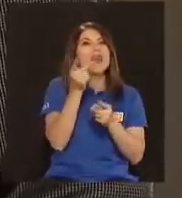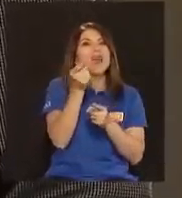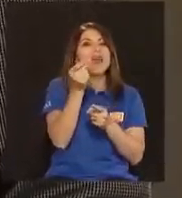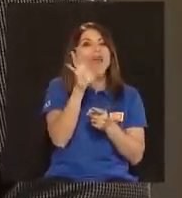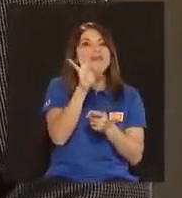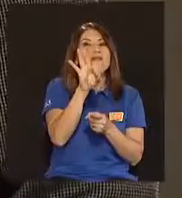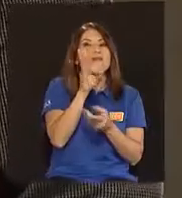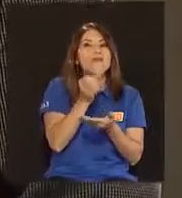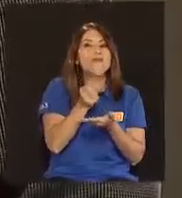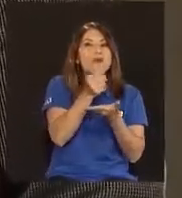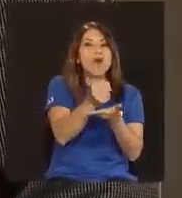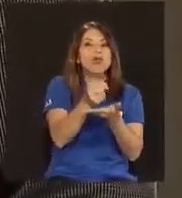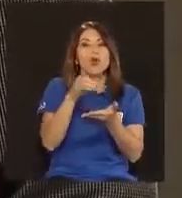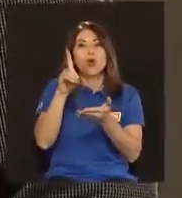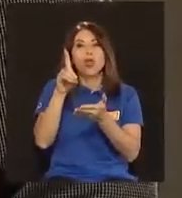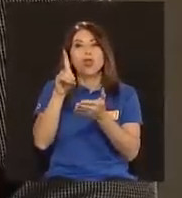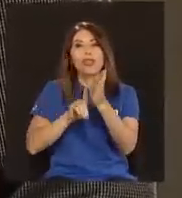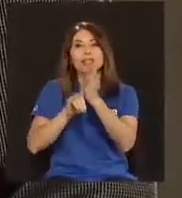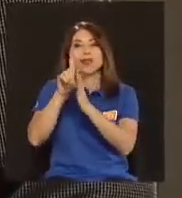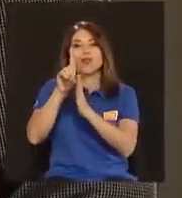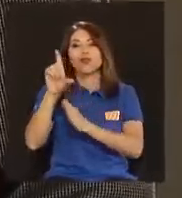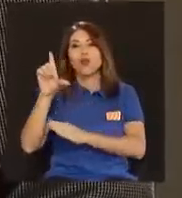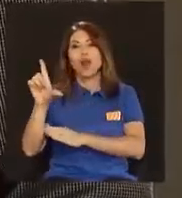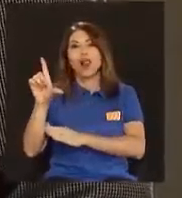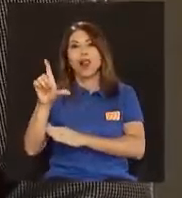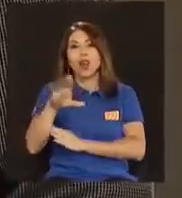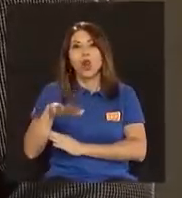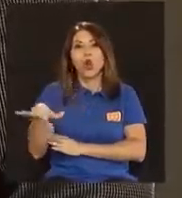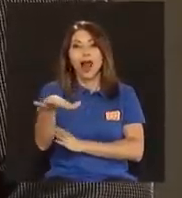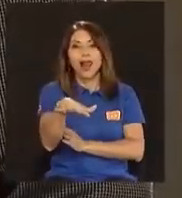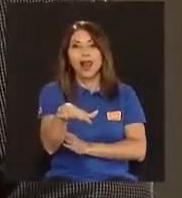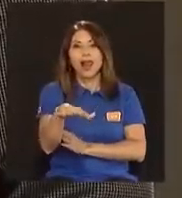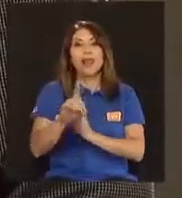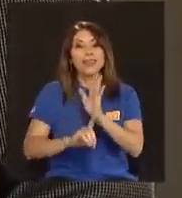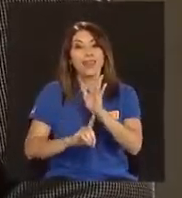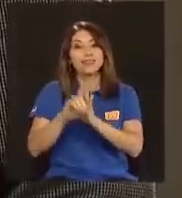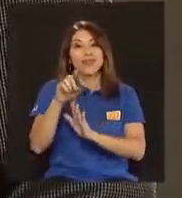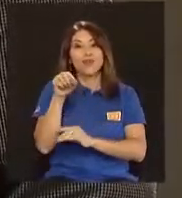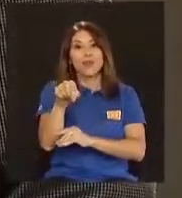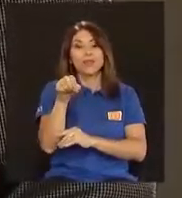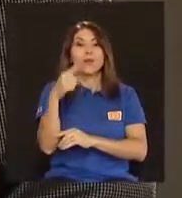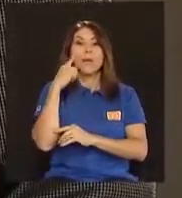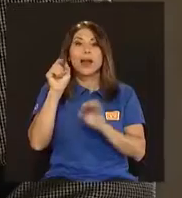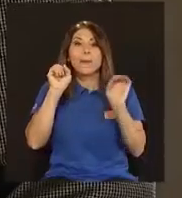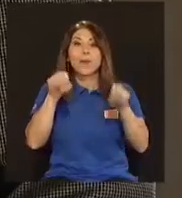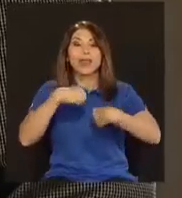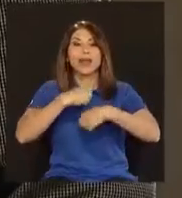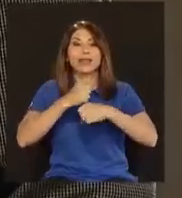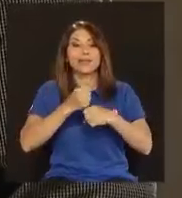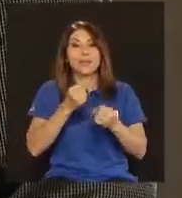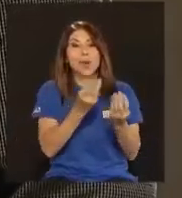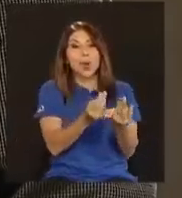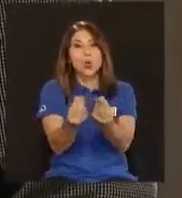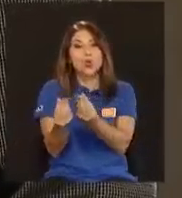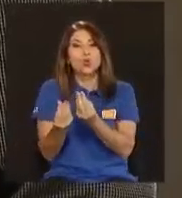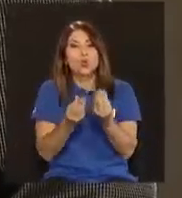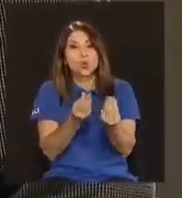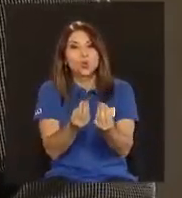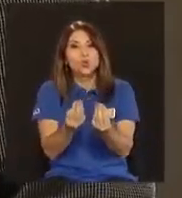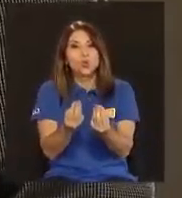desarrolló esa vocación para poder diseñar productos de tal manera que además